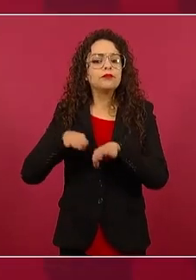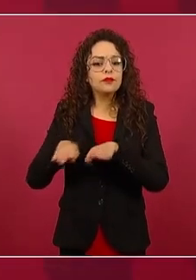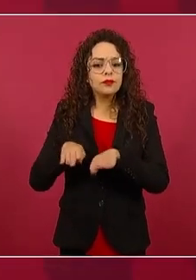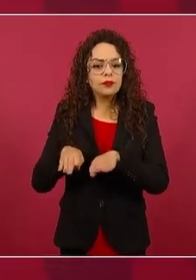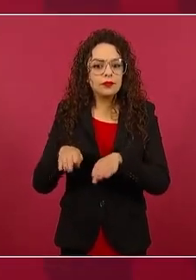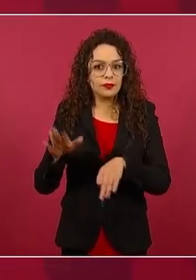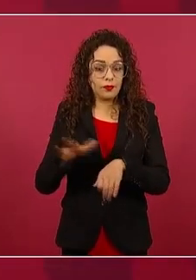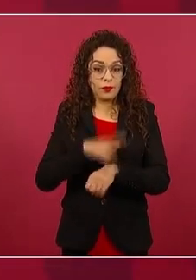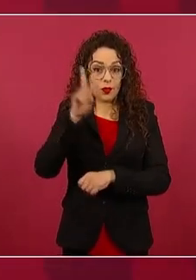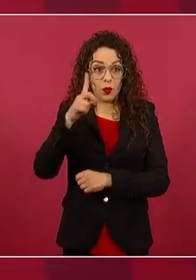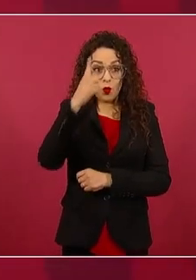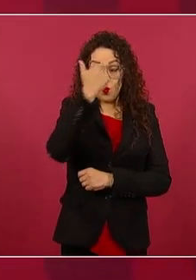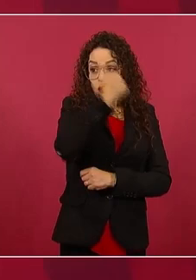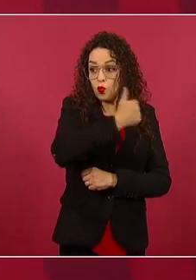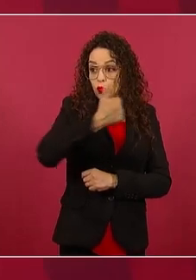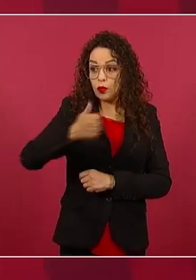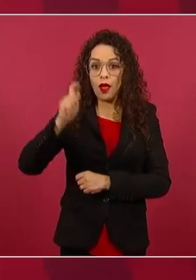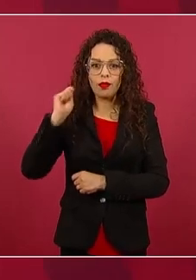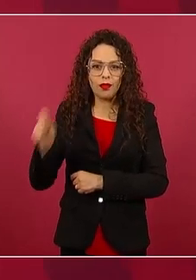empresarial